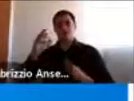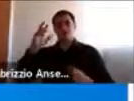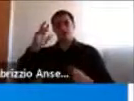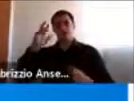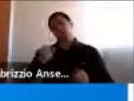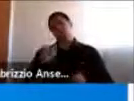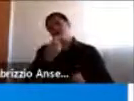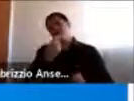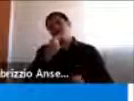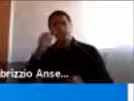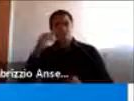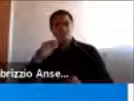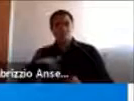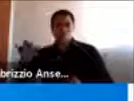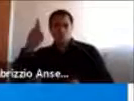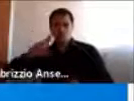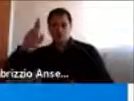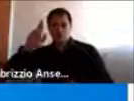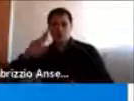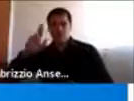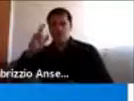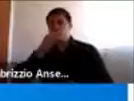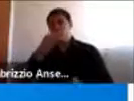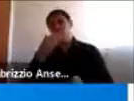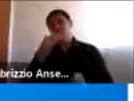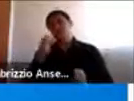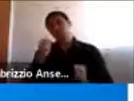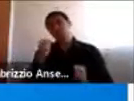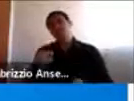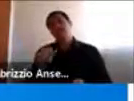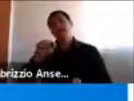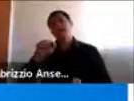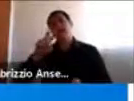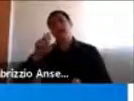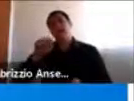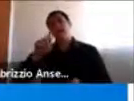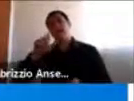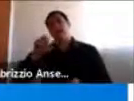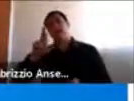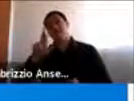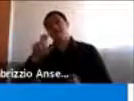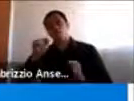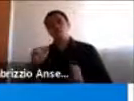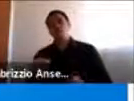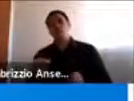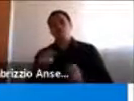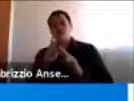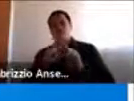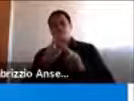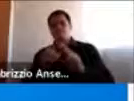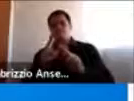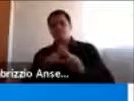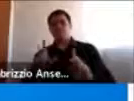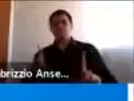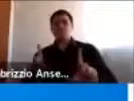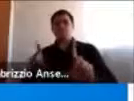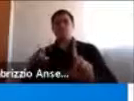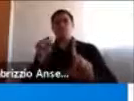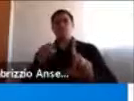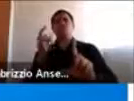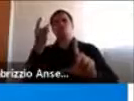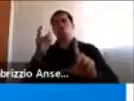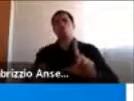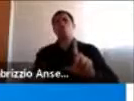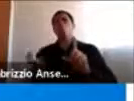posible también crear un avatar sin un código de PIN entonces el niño tendrá acceso directo al juego sin necesidad de ingresar este código de seguridad